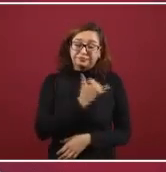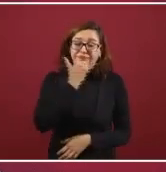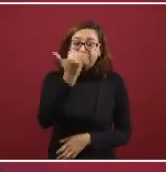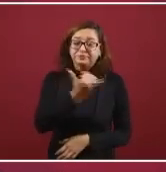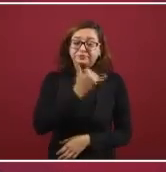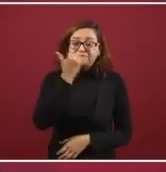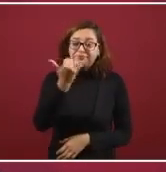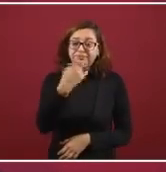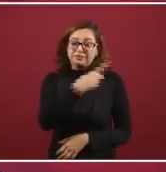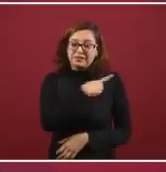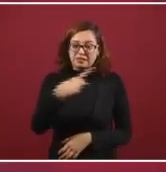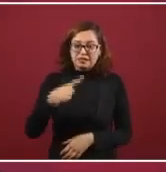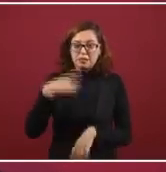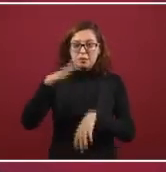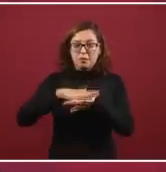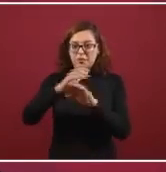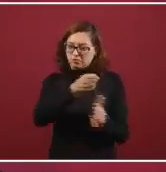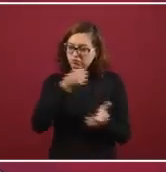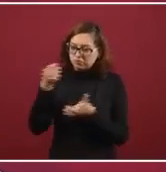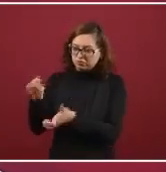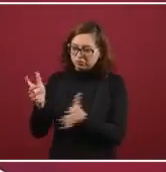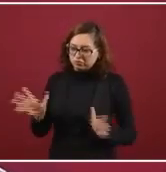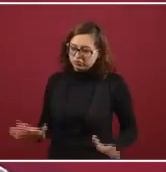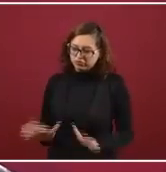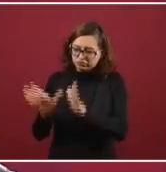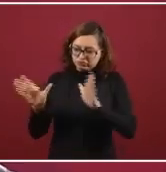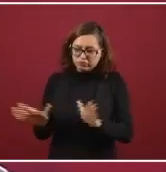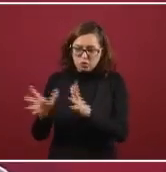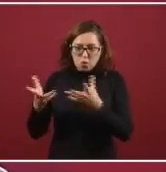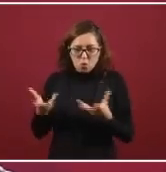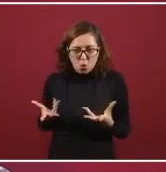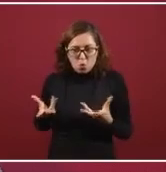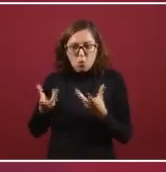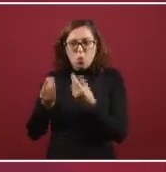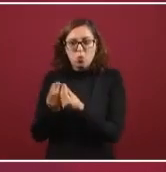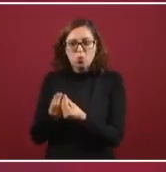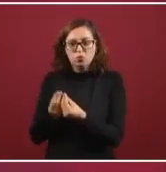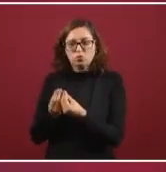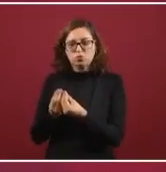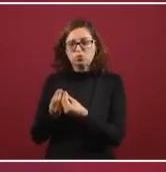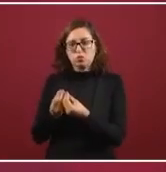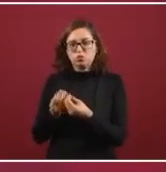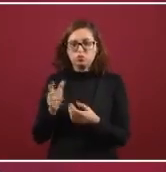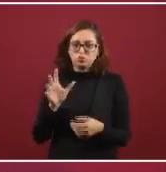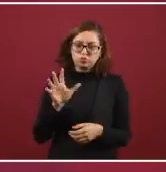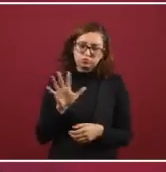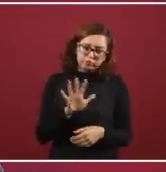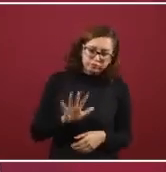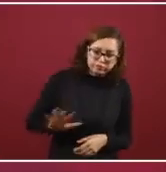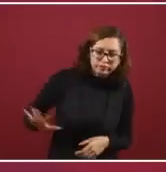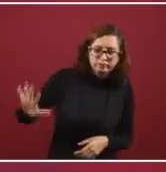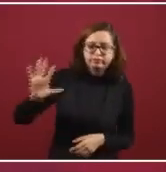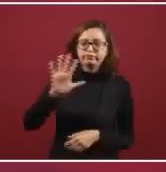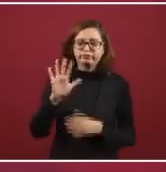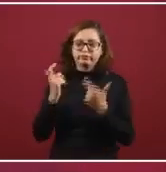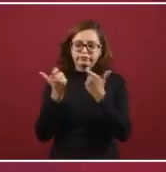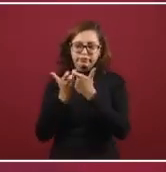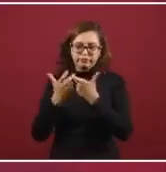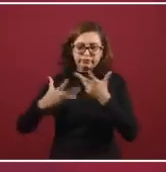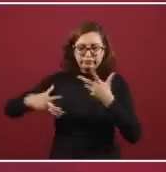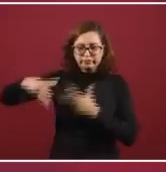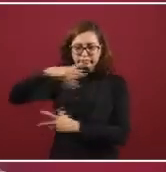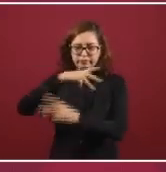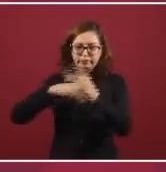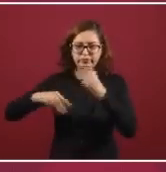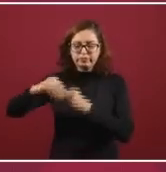la inversión en Centroamérica y vincular a Centroamérica con el futuro de la región económica México,